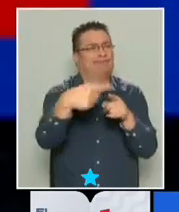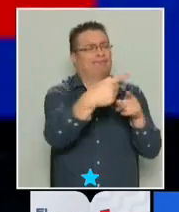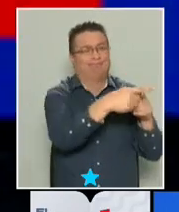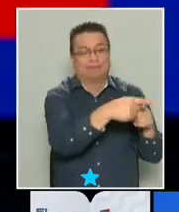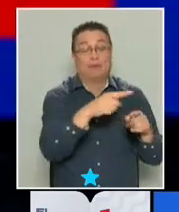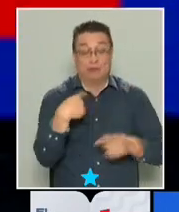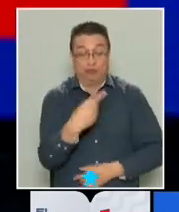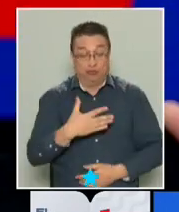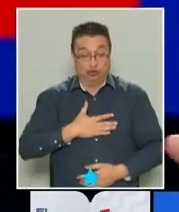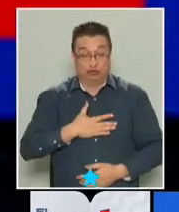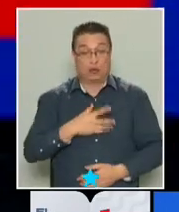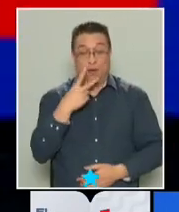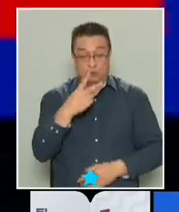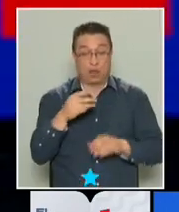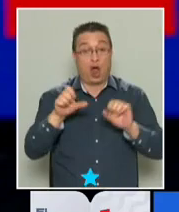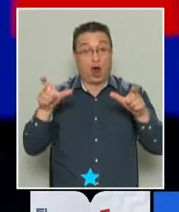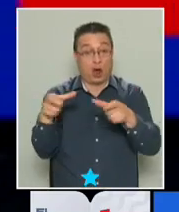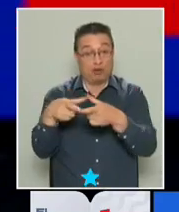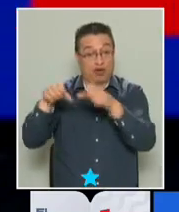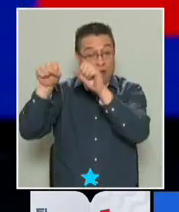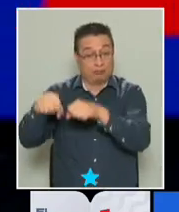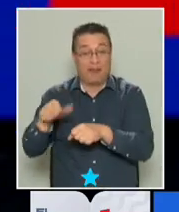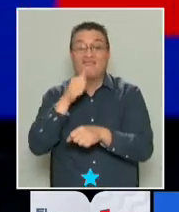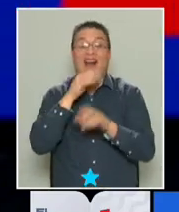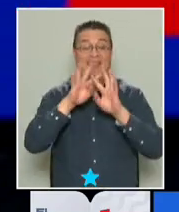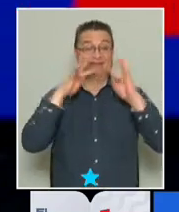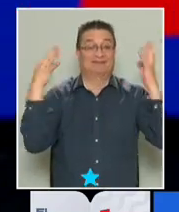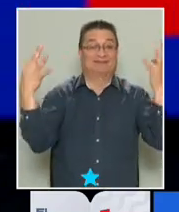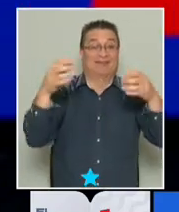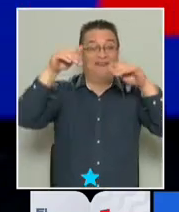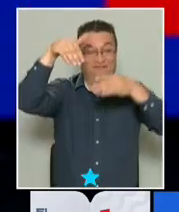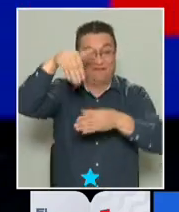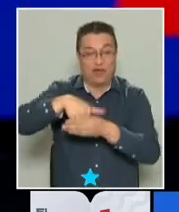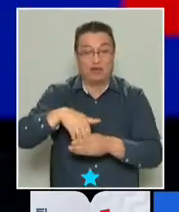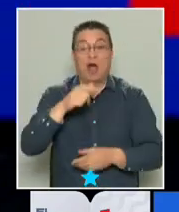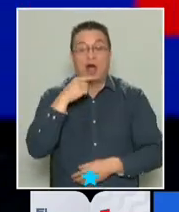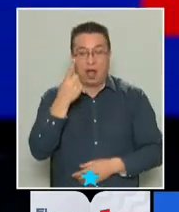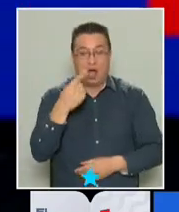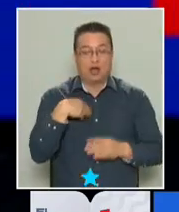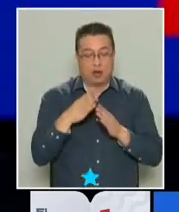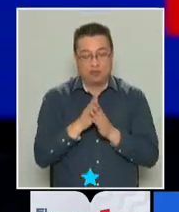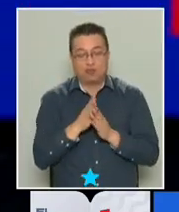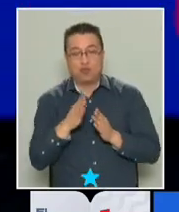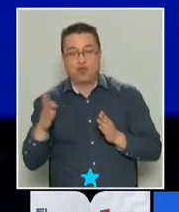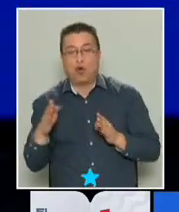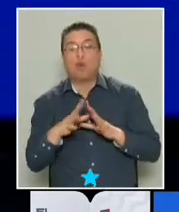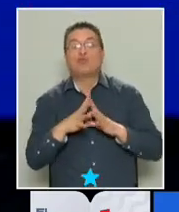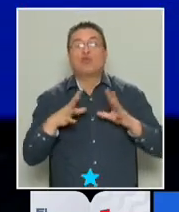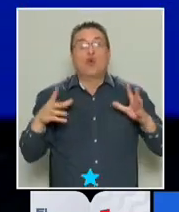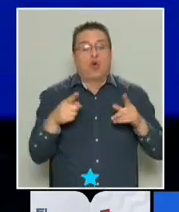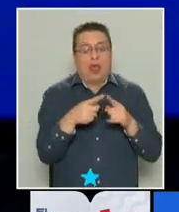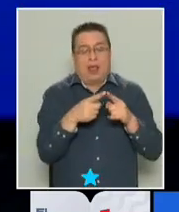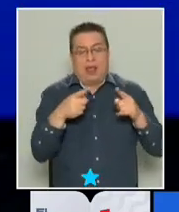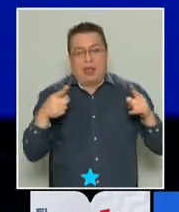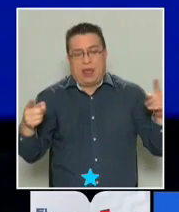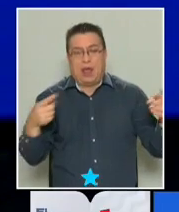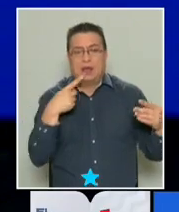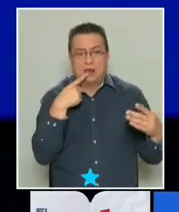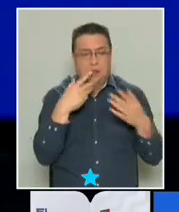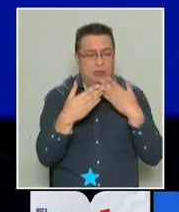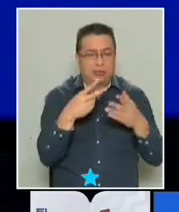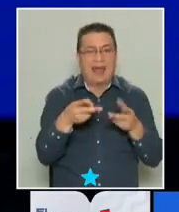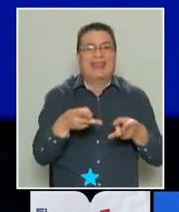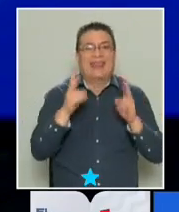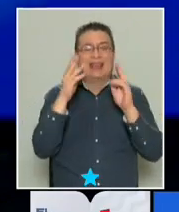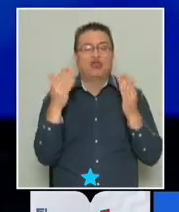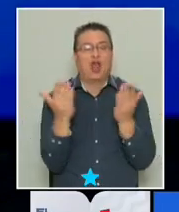según lo que aprobó la comisión porque todavía tenerlo pleno porque estamos un extremo en el sentido de que hay un es muy larga la disposición de el derecho de